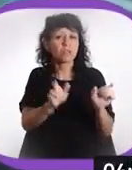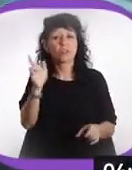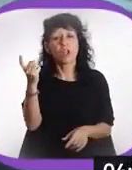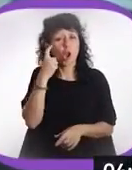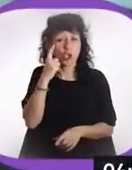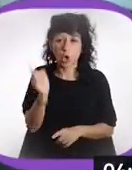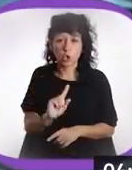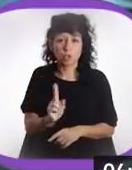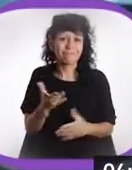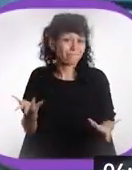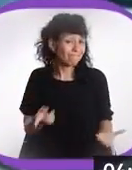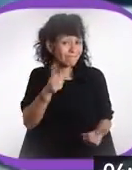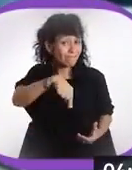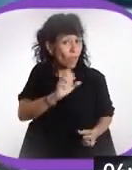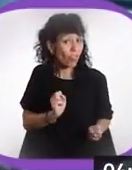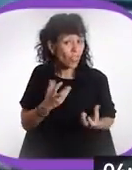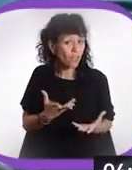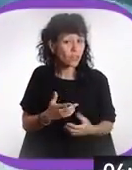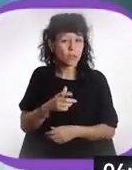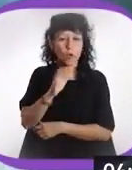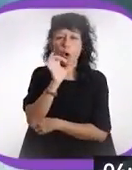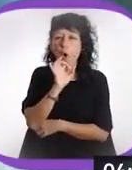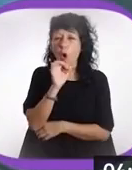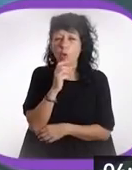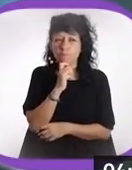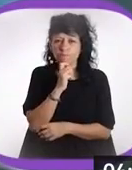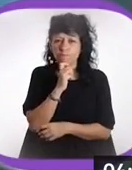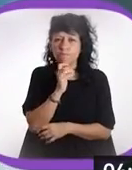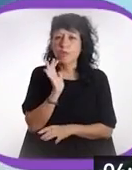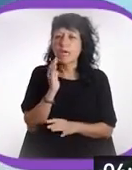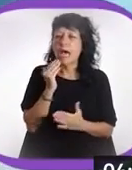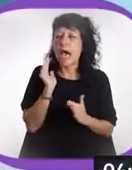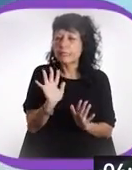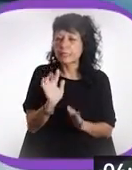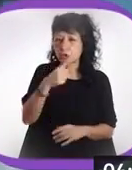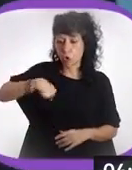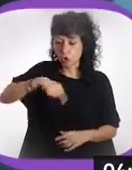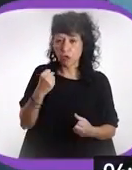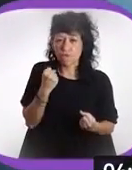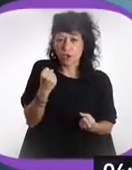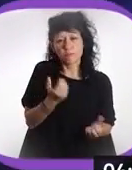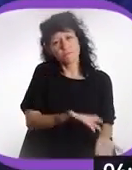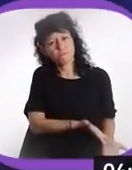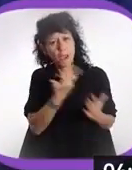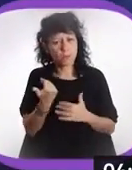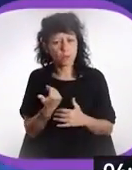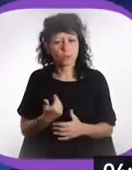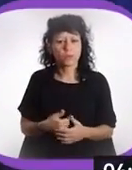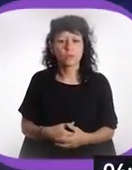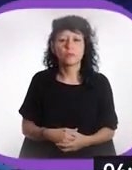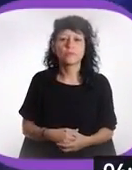los hace débiles. O tal vez eso es lo que los hace fuertes. ¡Zork! ¡Avancen!